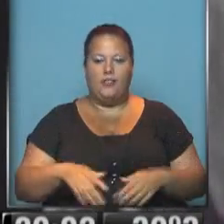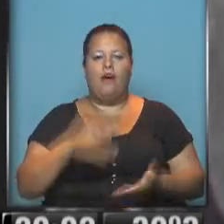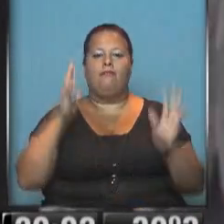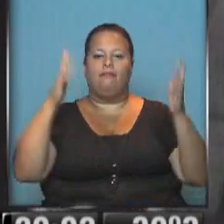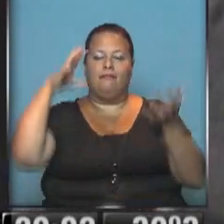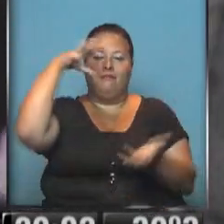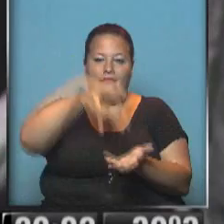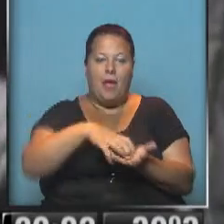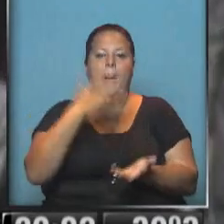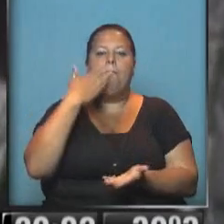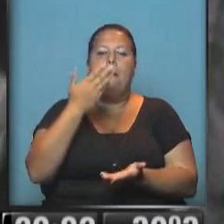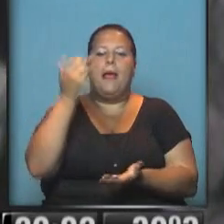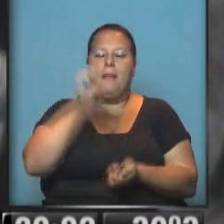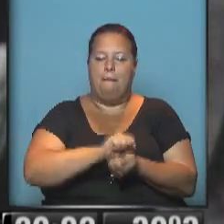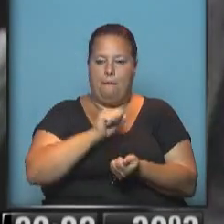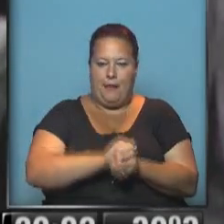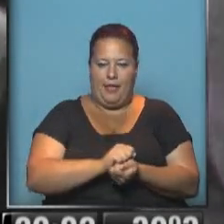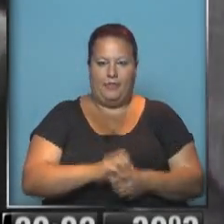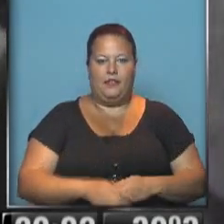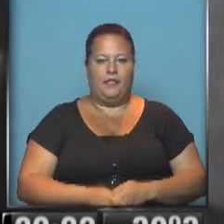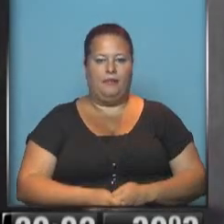planta de papel troncha.